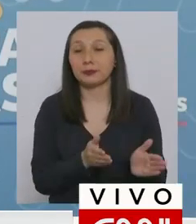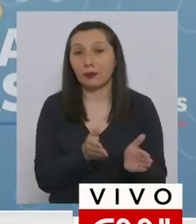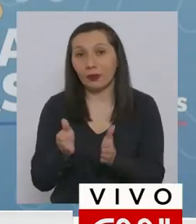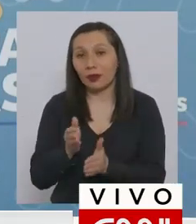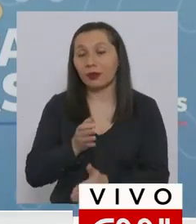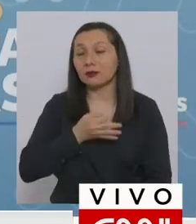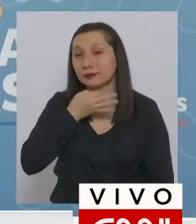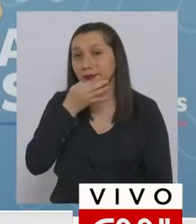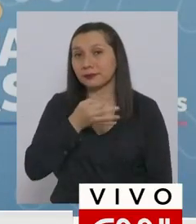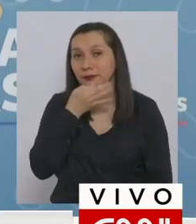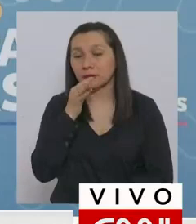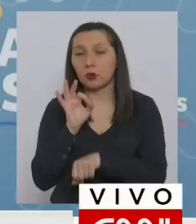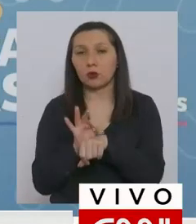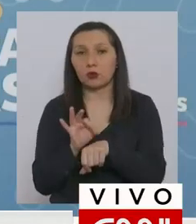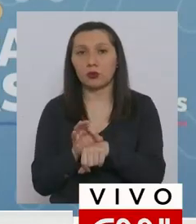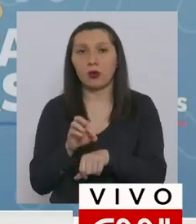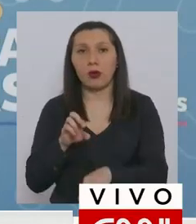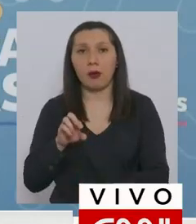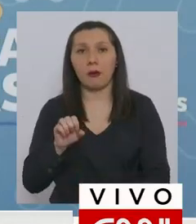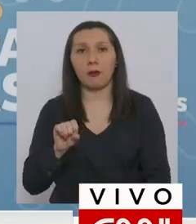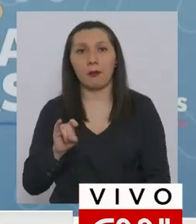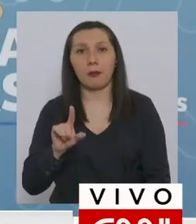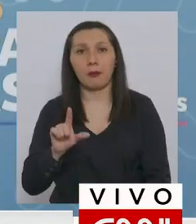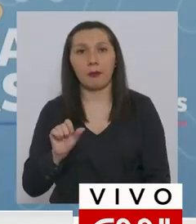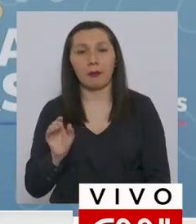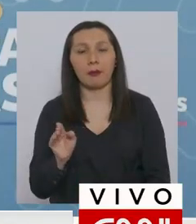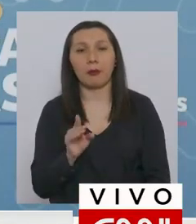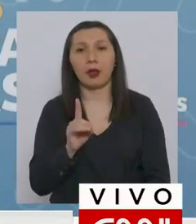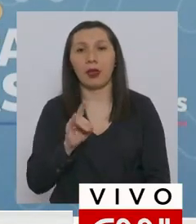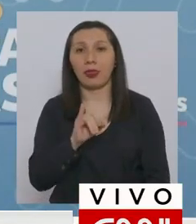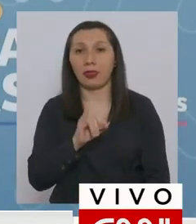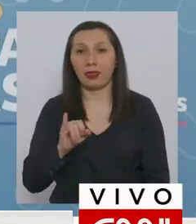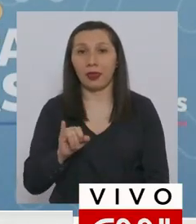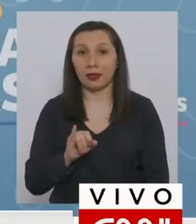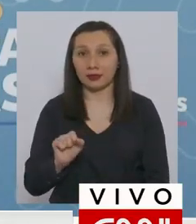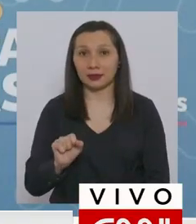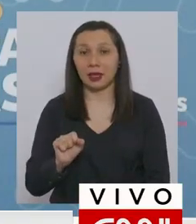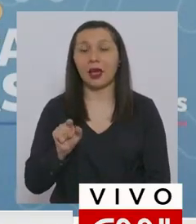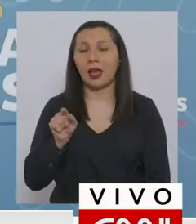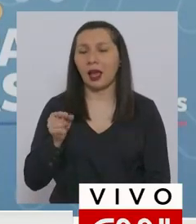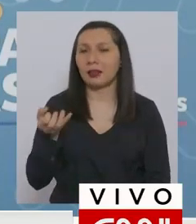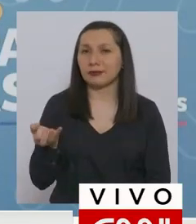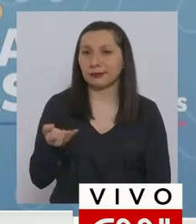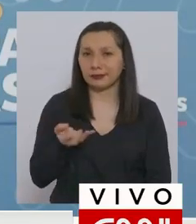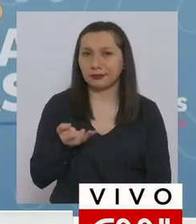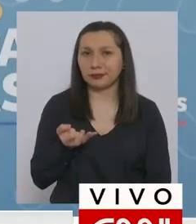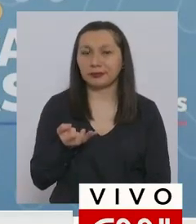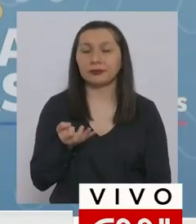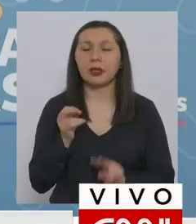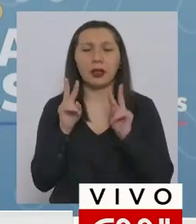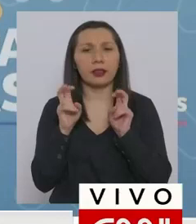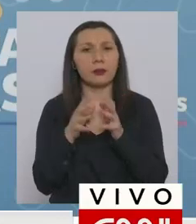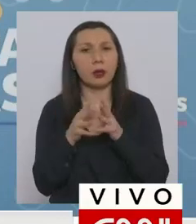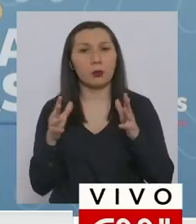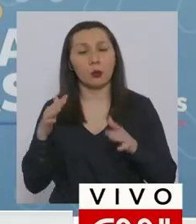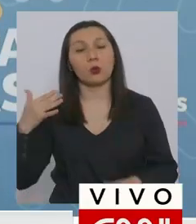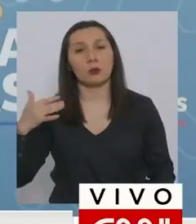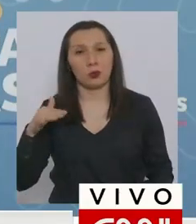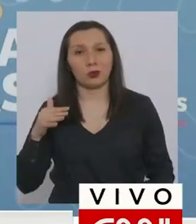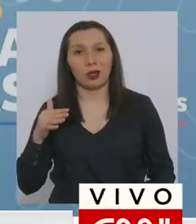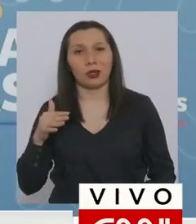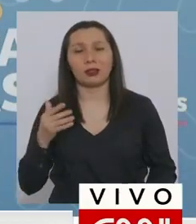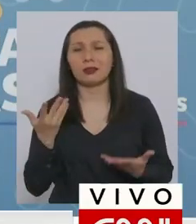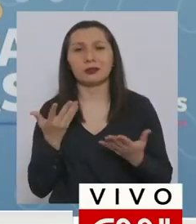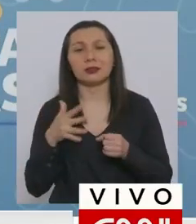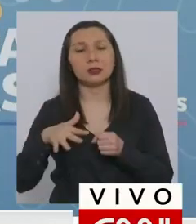4.861.518 personas. En este programa de niños y adolescentes también hemos sido pioneros en Latinoamérica y también en el mundo,